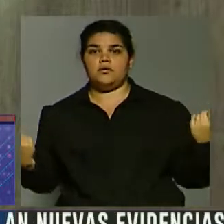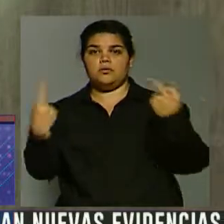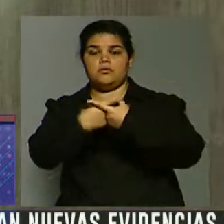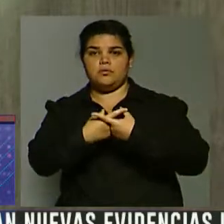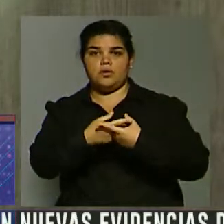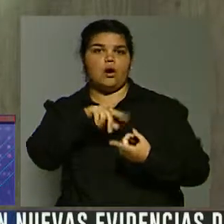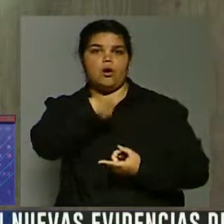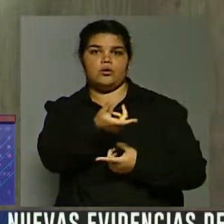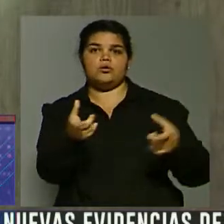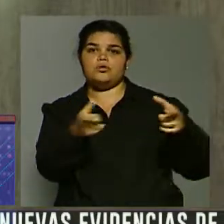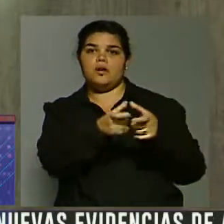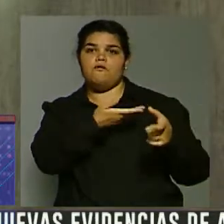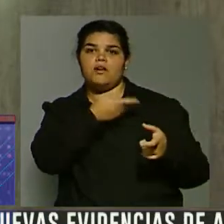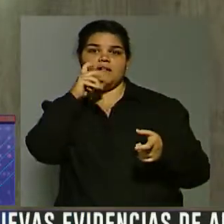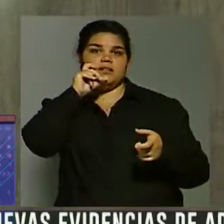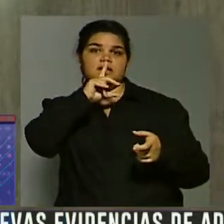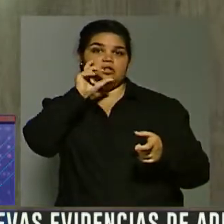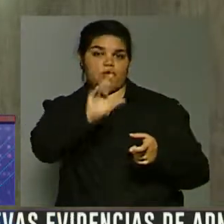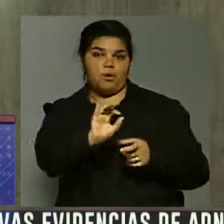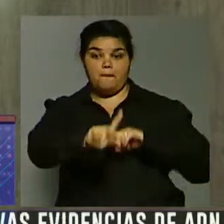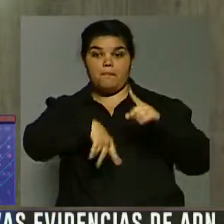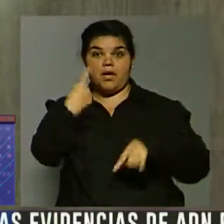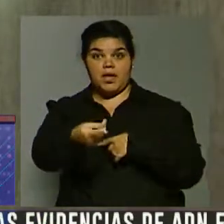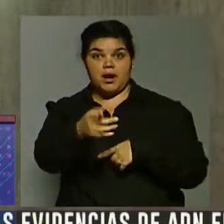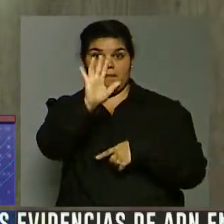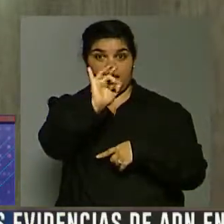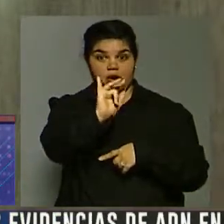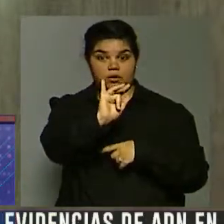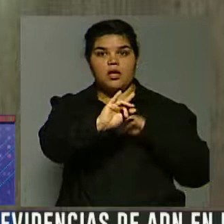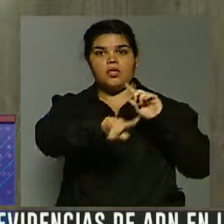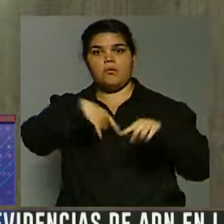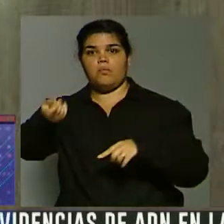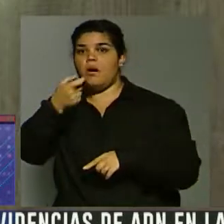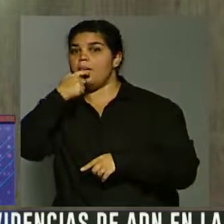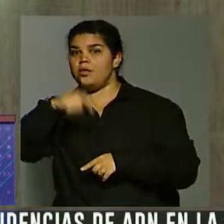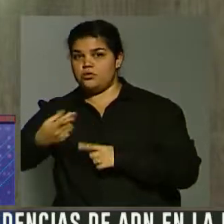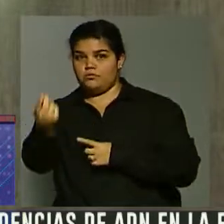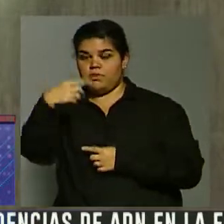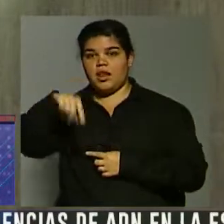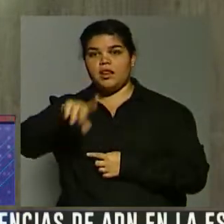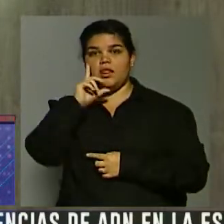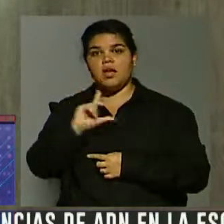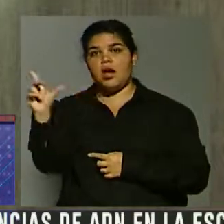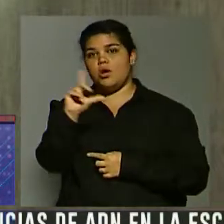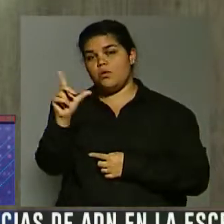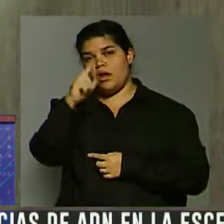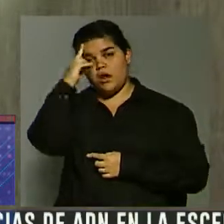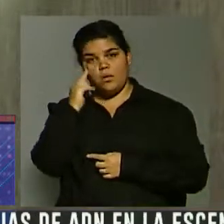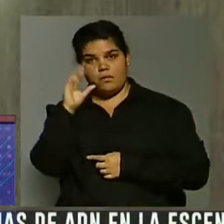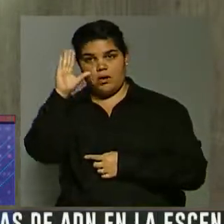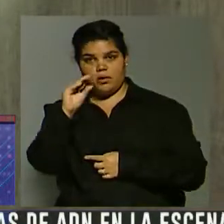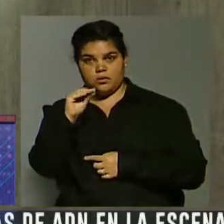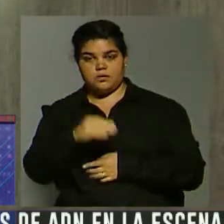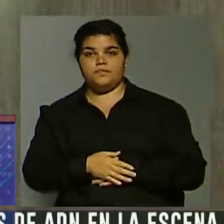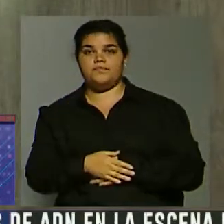de San Francisco. Mañana miércoles, partido de ida y el partido de vuelta aquí en Mendoza el día lunes a las 21 horas, por lo que tiene que ver con